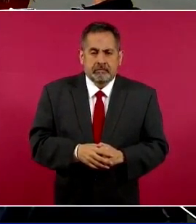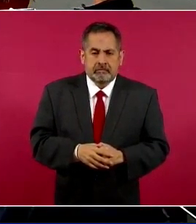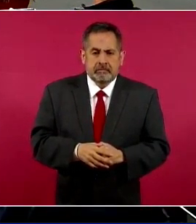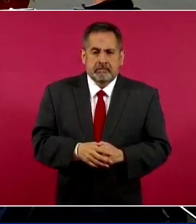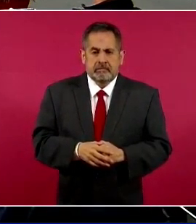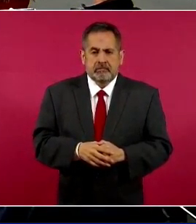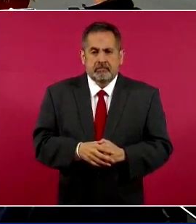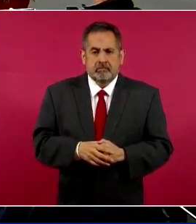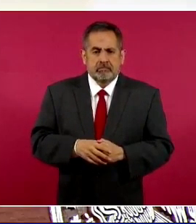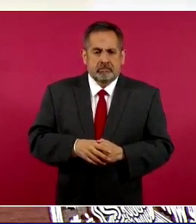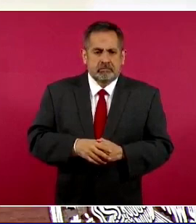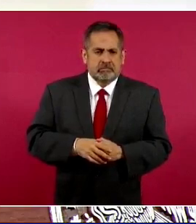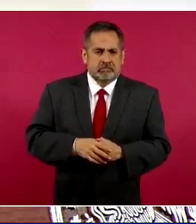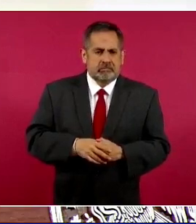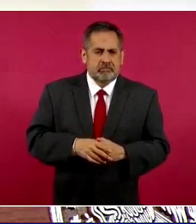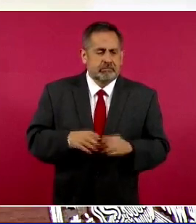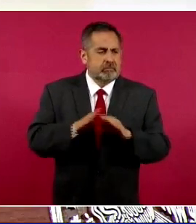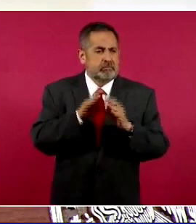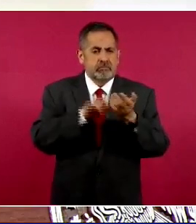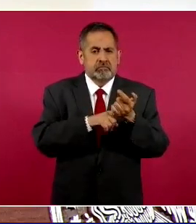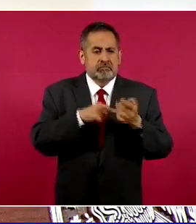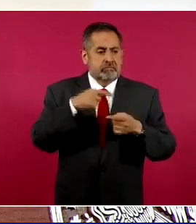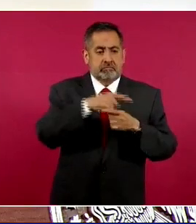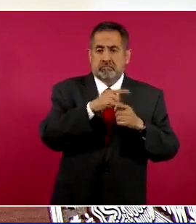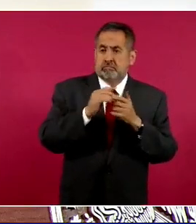a elevar a rango supremo